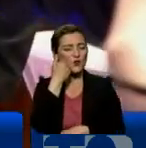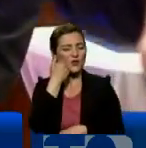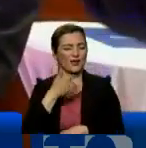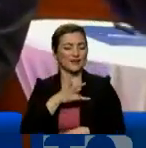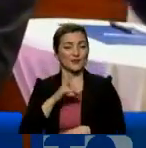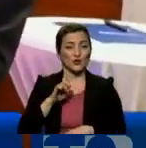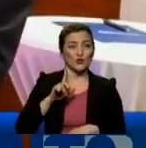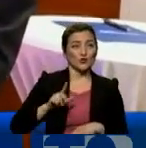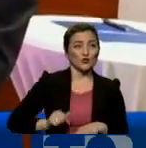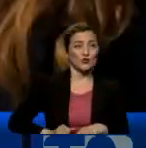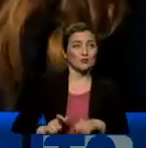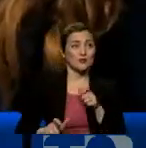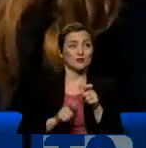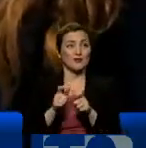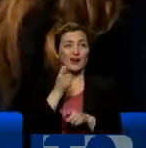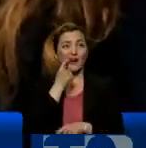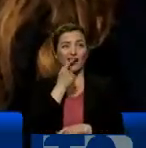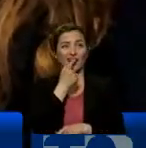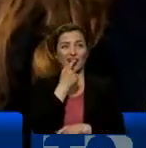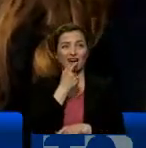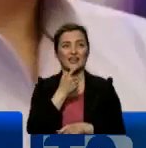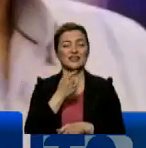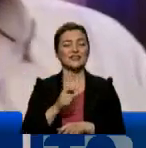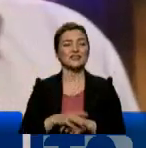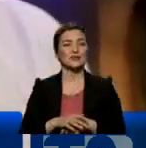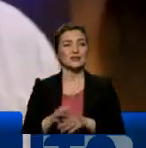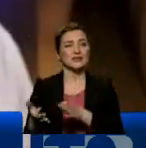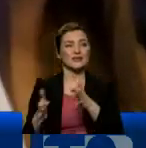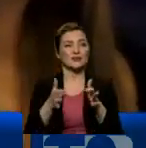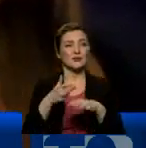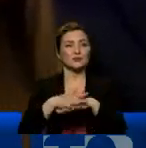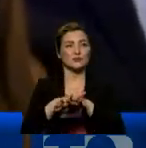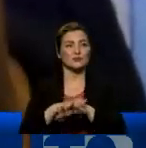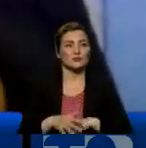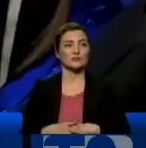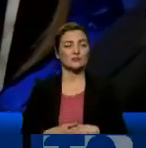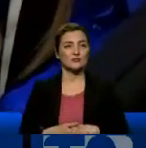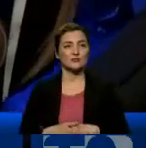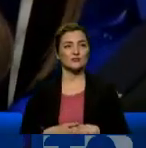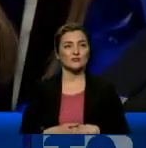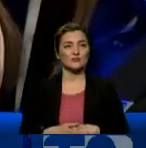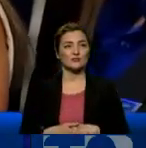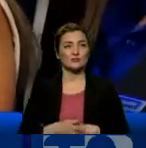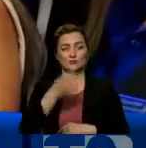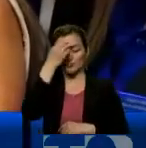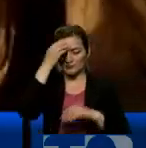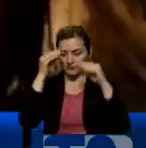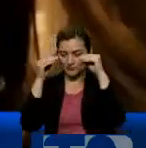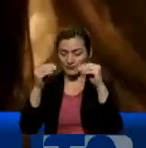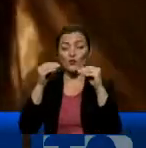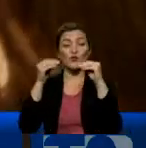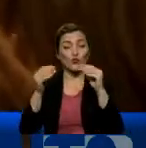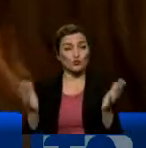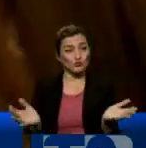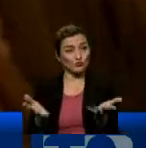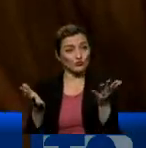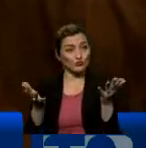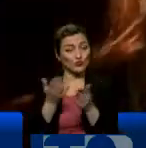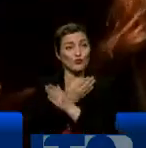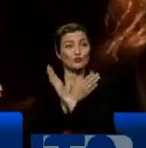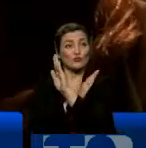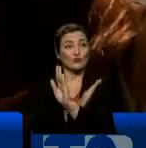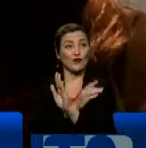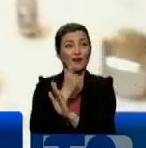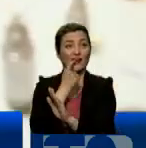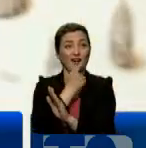y salud que brindan los implantes dentales como tratamiento integral, mientras educan a la población para motivar así la prevención